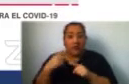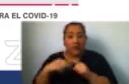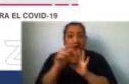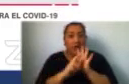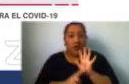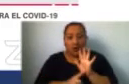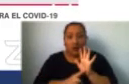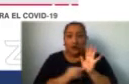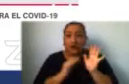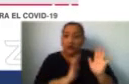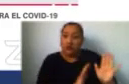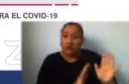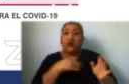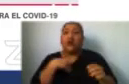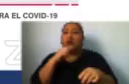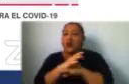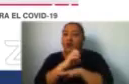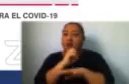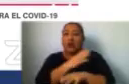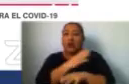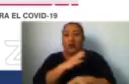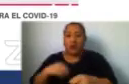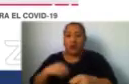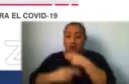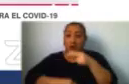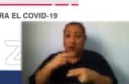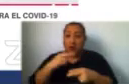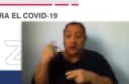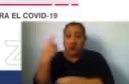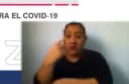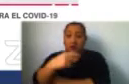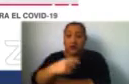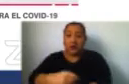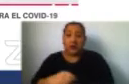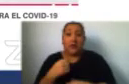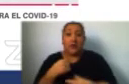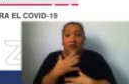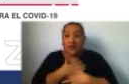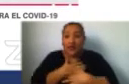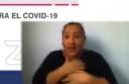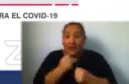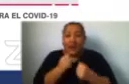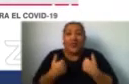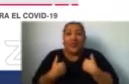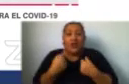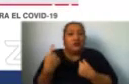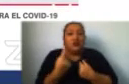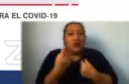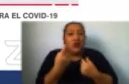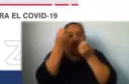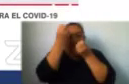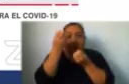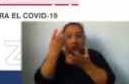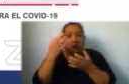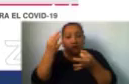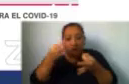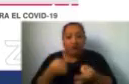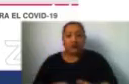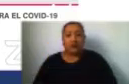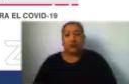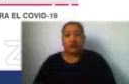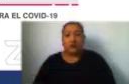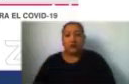regiones, recomendamos al Gobierno Nacional y a la Gerencia Regional de Salud a tener una sola información oficial